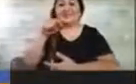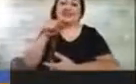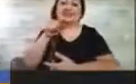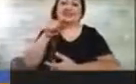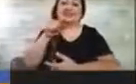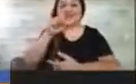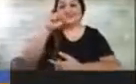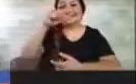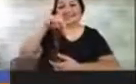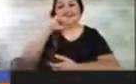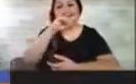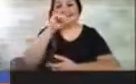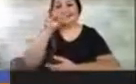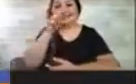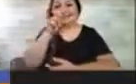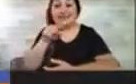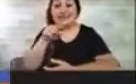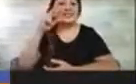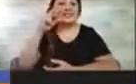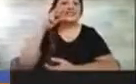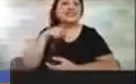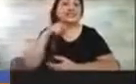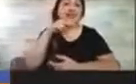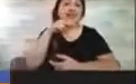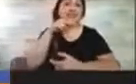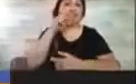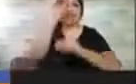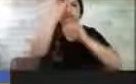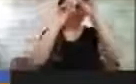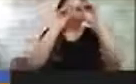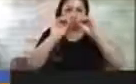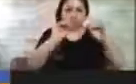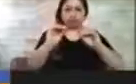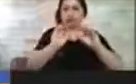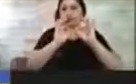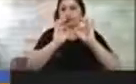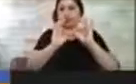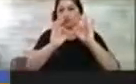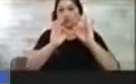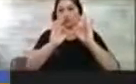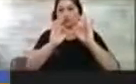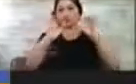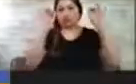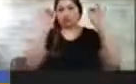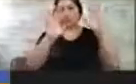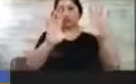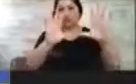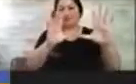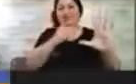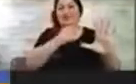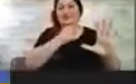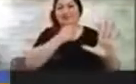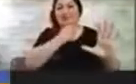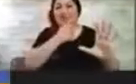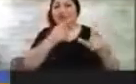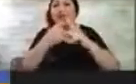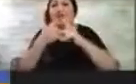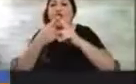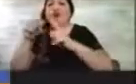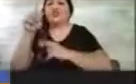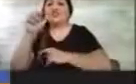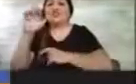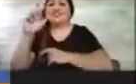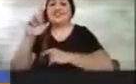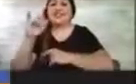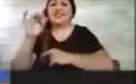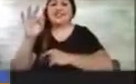adornos, es simple, es claro, es Alejandro Sanz. Y por otro lado sería Alejandro serif, que tendría estos adornos en